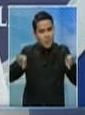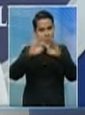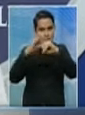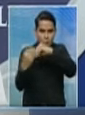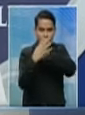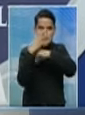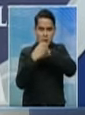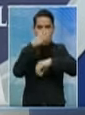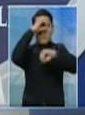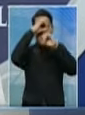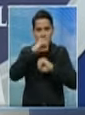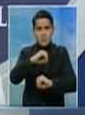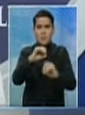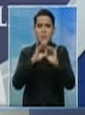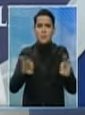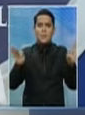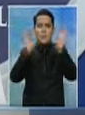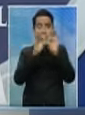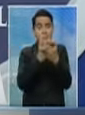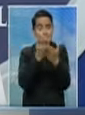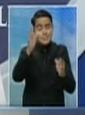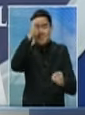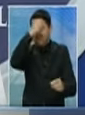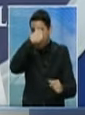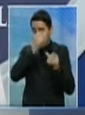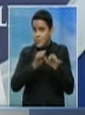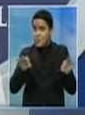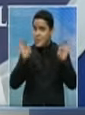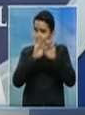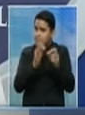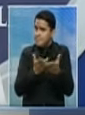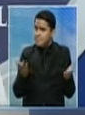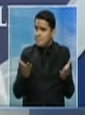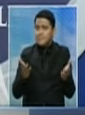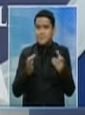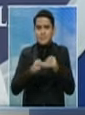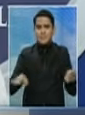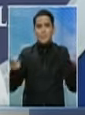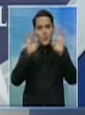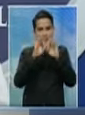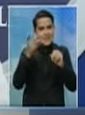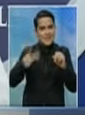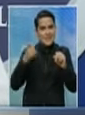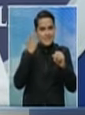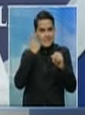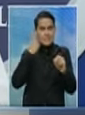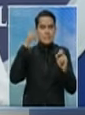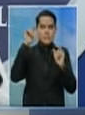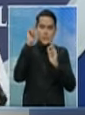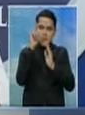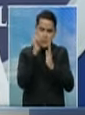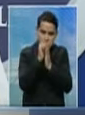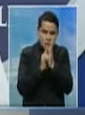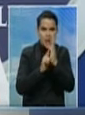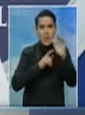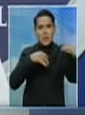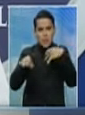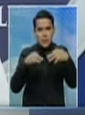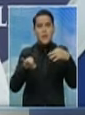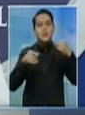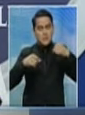del caso y recordando que es necesario tomar en cuenta las medidas que nos permitirán salir